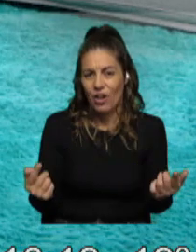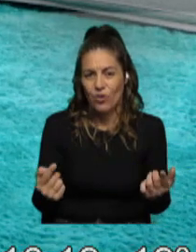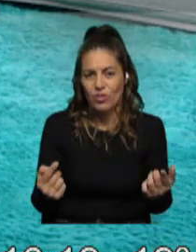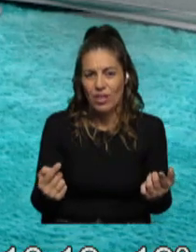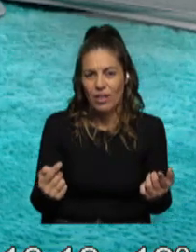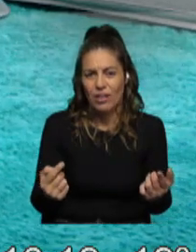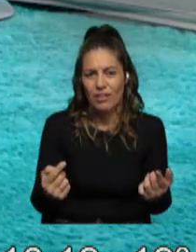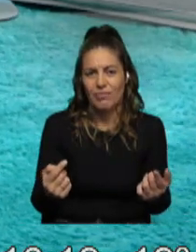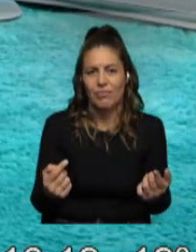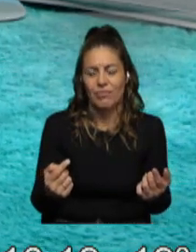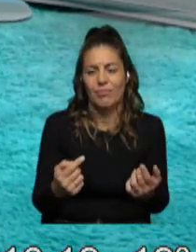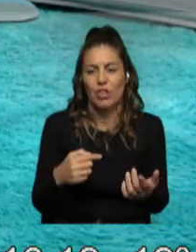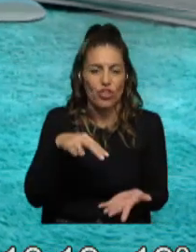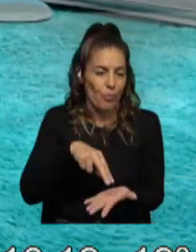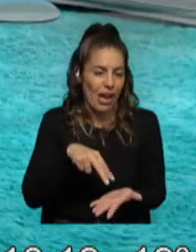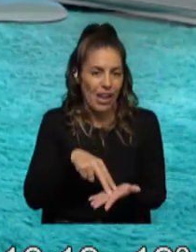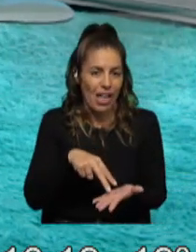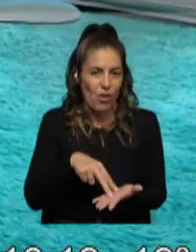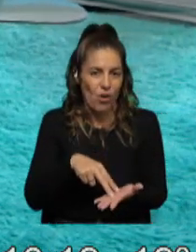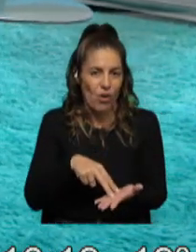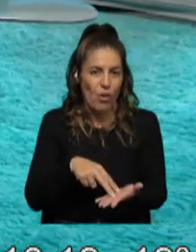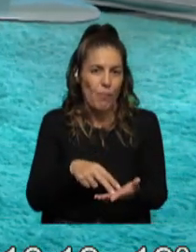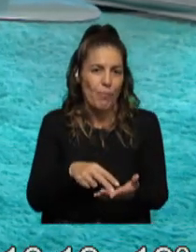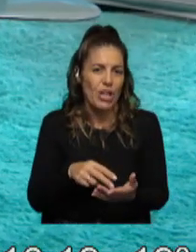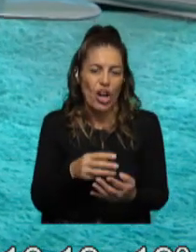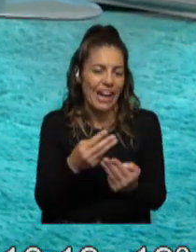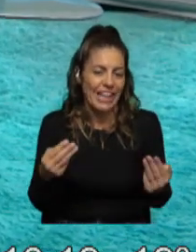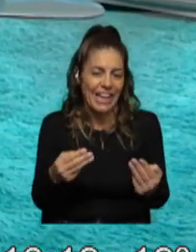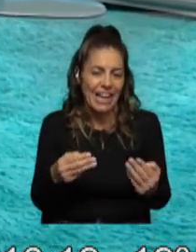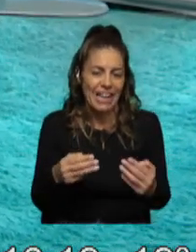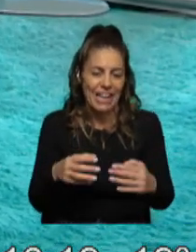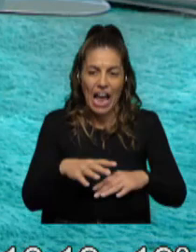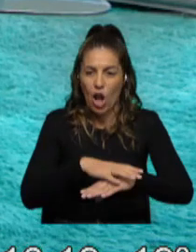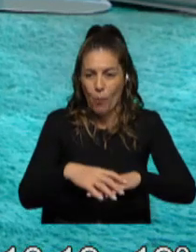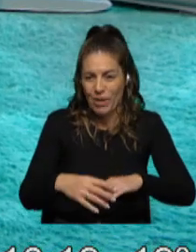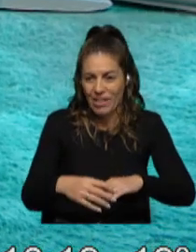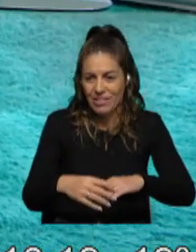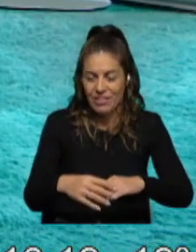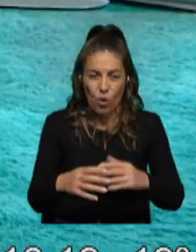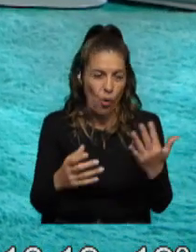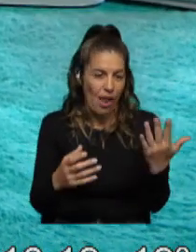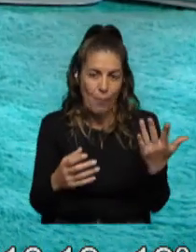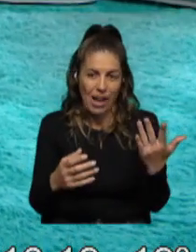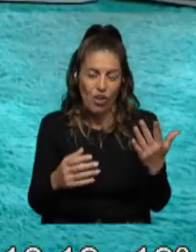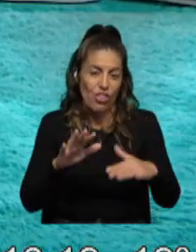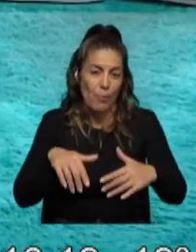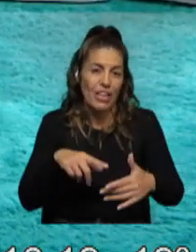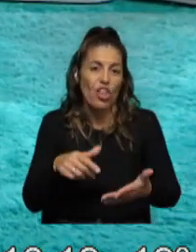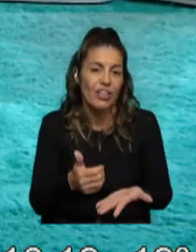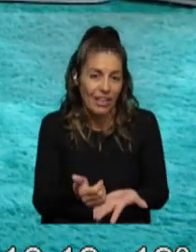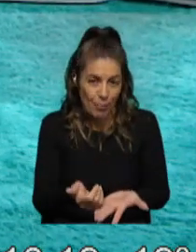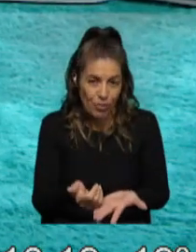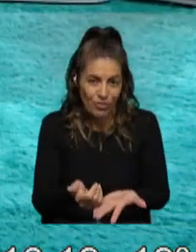nosotros, estamos parados. Pero en realidad generalmente va a los pies y a veces a las manos, de acuerdo a dónde estamos. Porque el gato, no te olvides